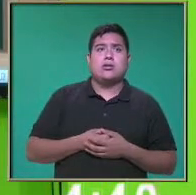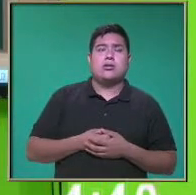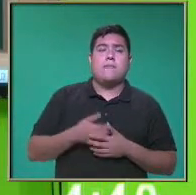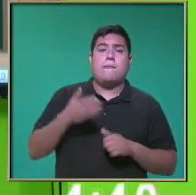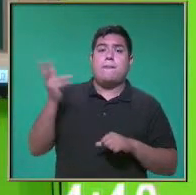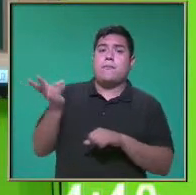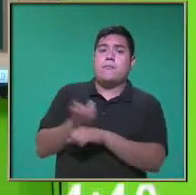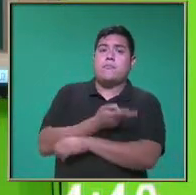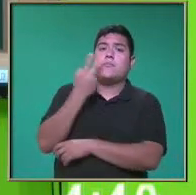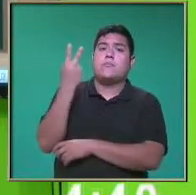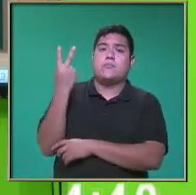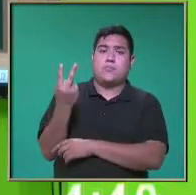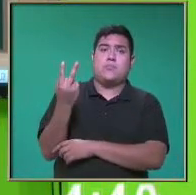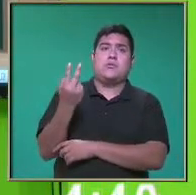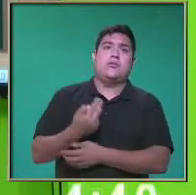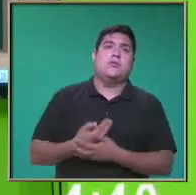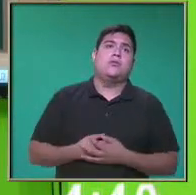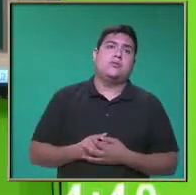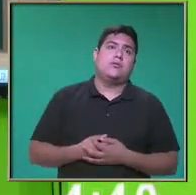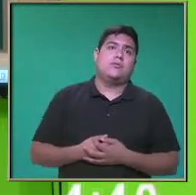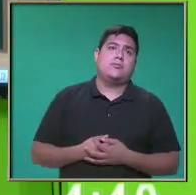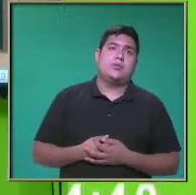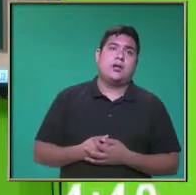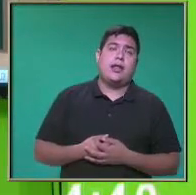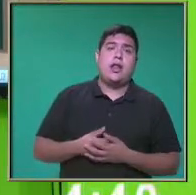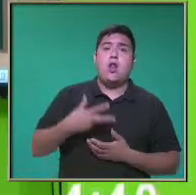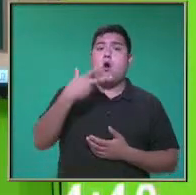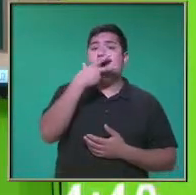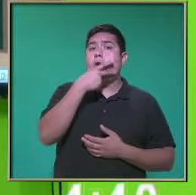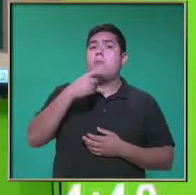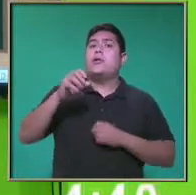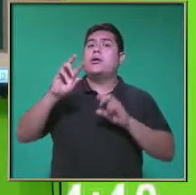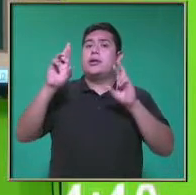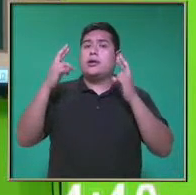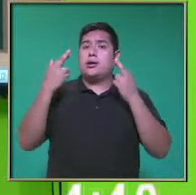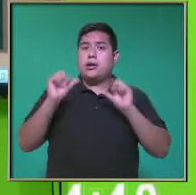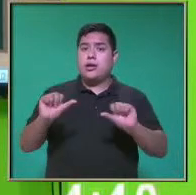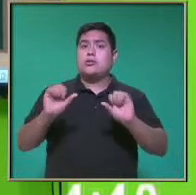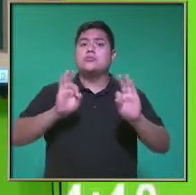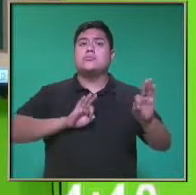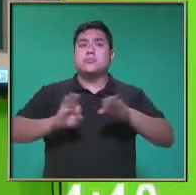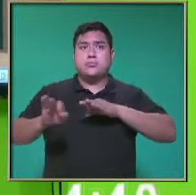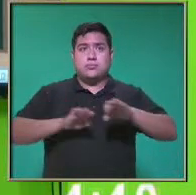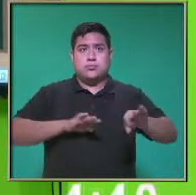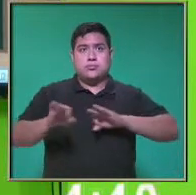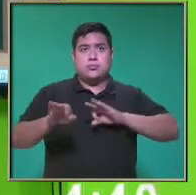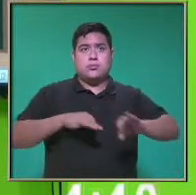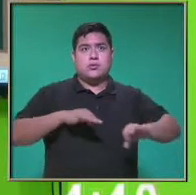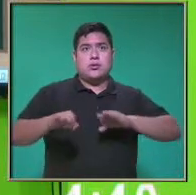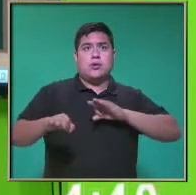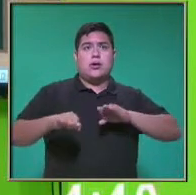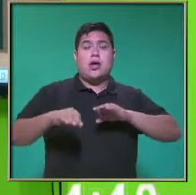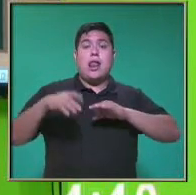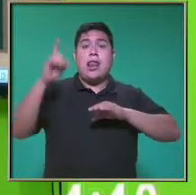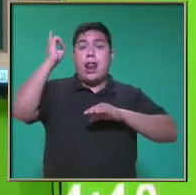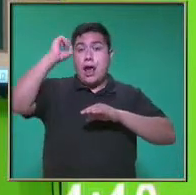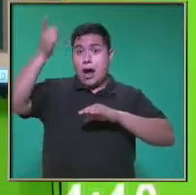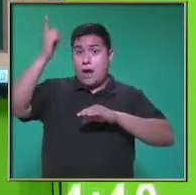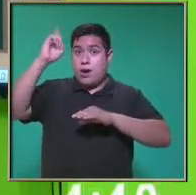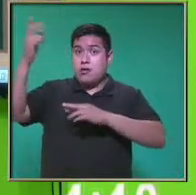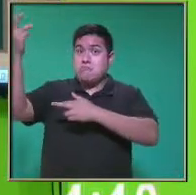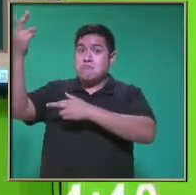two, el evento número dos. The farmer walked without a horse for many weeks when his horse returned with 10 more